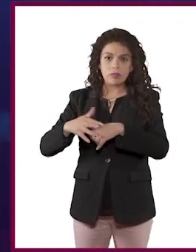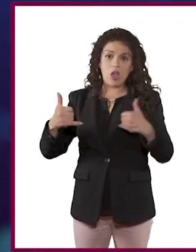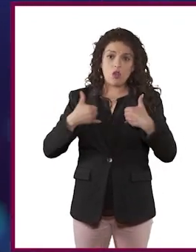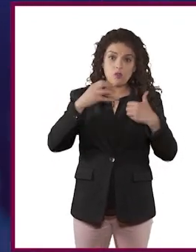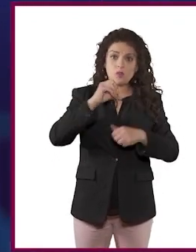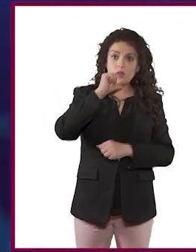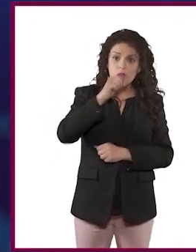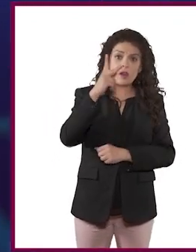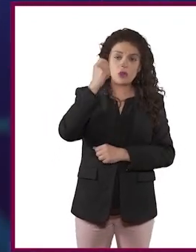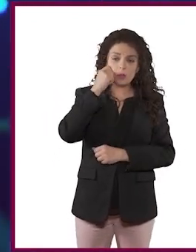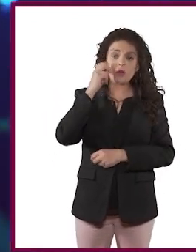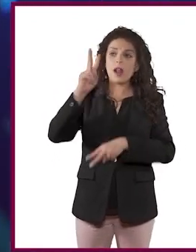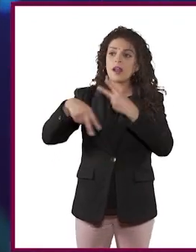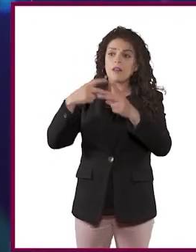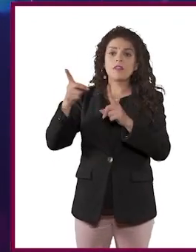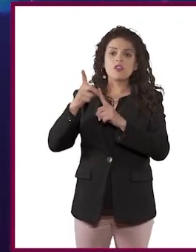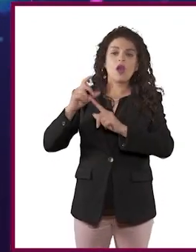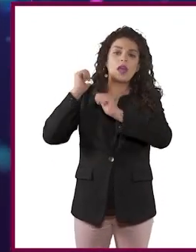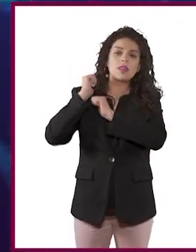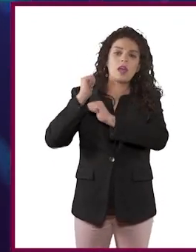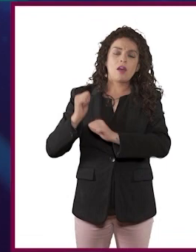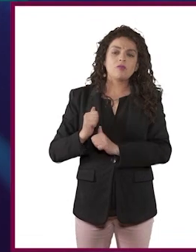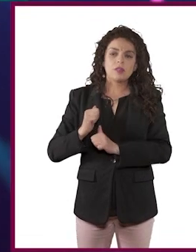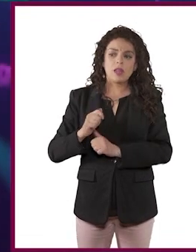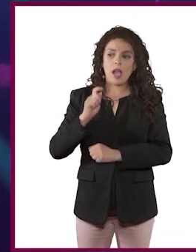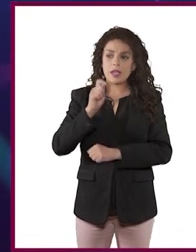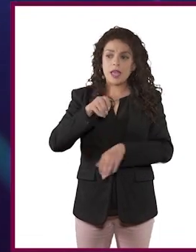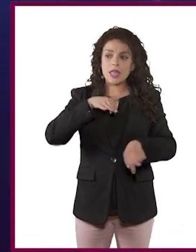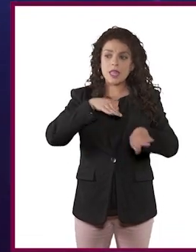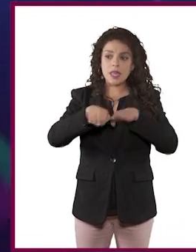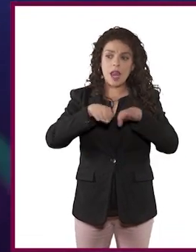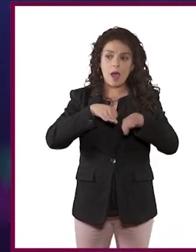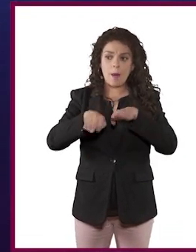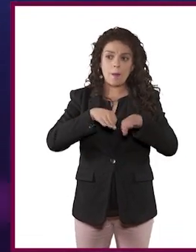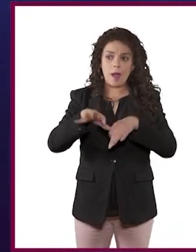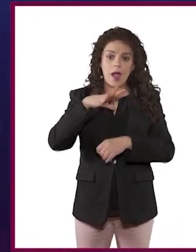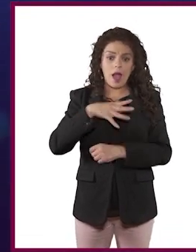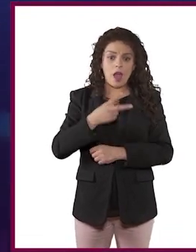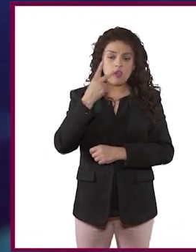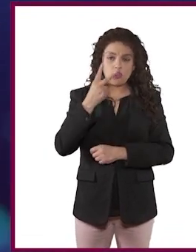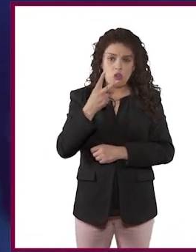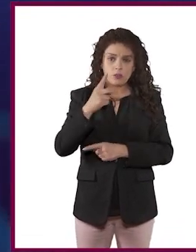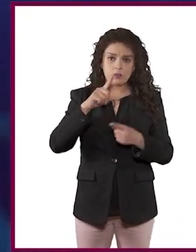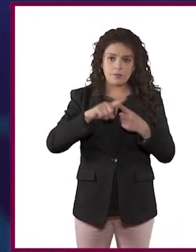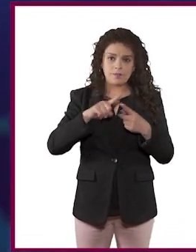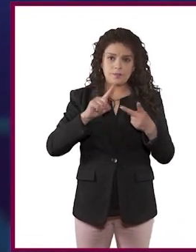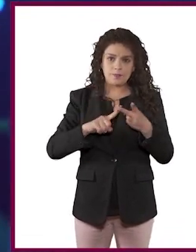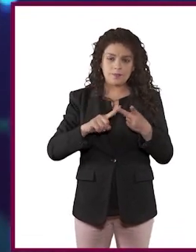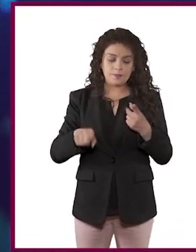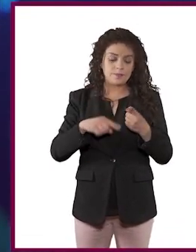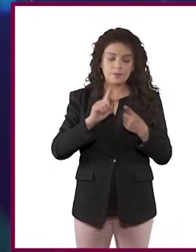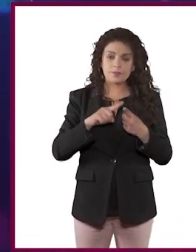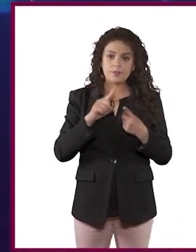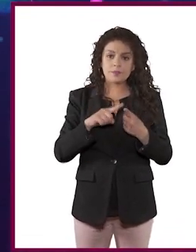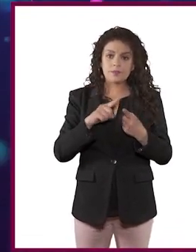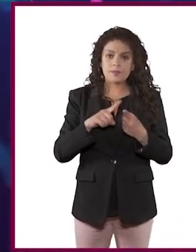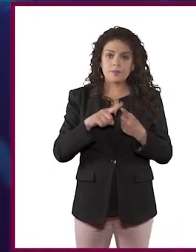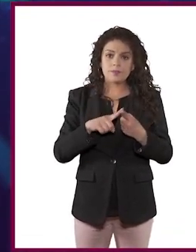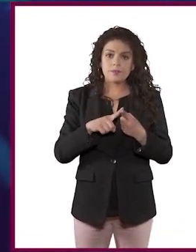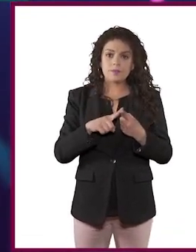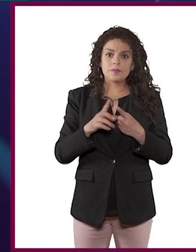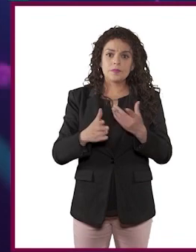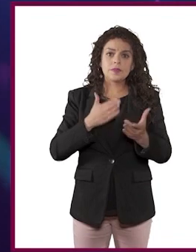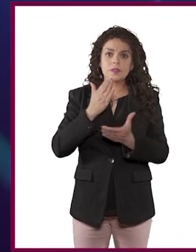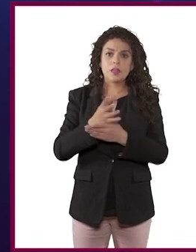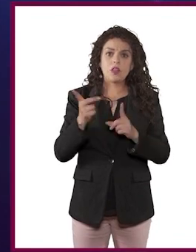las autoridades, ya sea por la parte laboral. Hay dos grandes opciones, digamos. La parte laboral, que sería